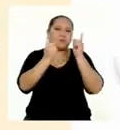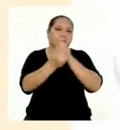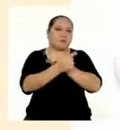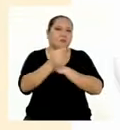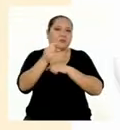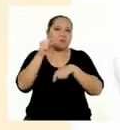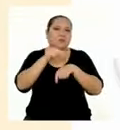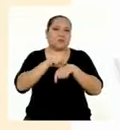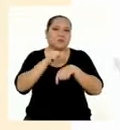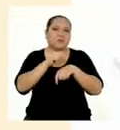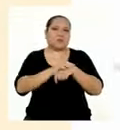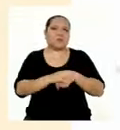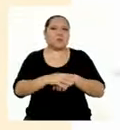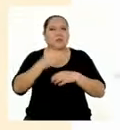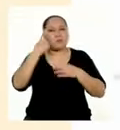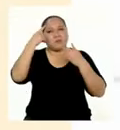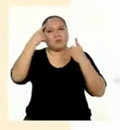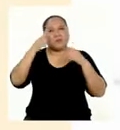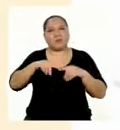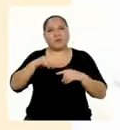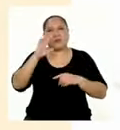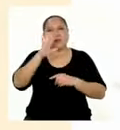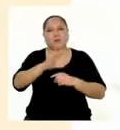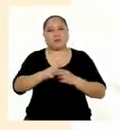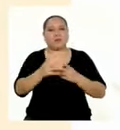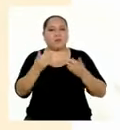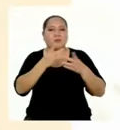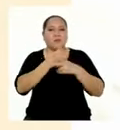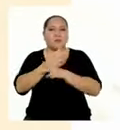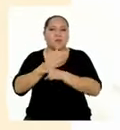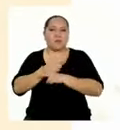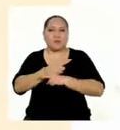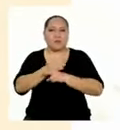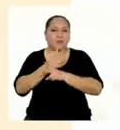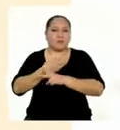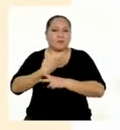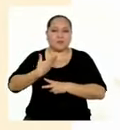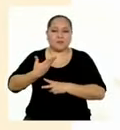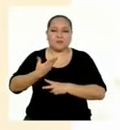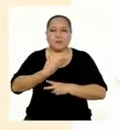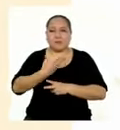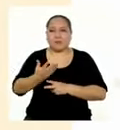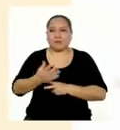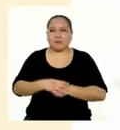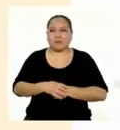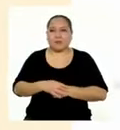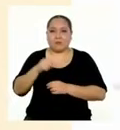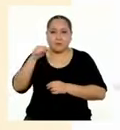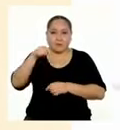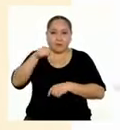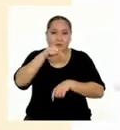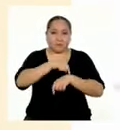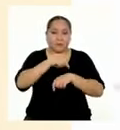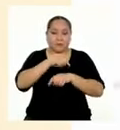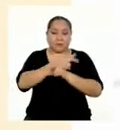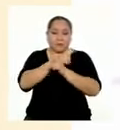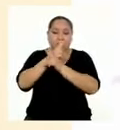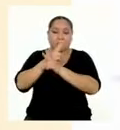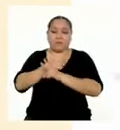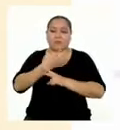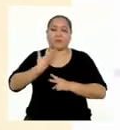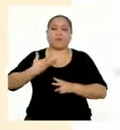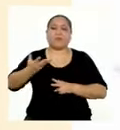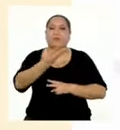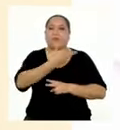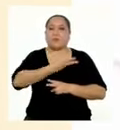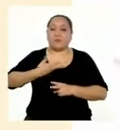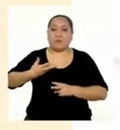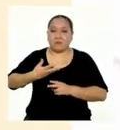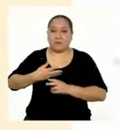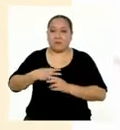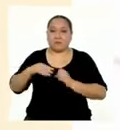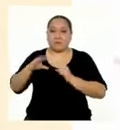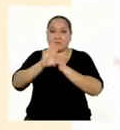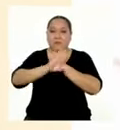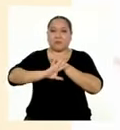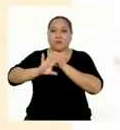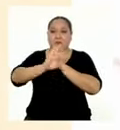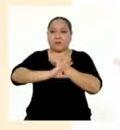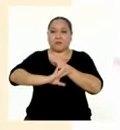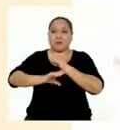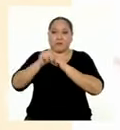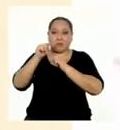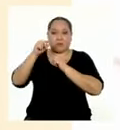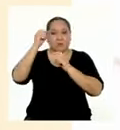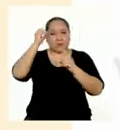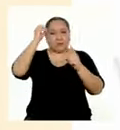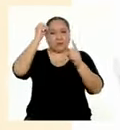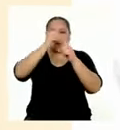listo. Acuerdo 5. Cuidarnos. En estos momentos, cuidarnos y prevenir deben ser nuestras prioridades.